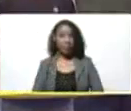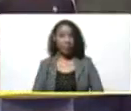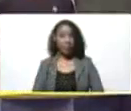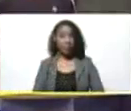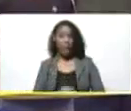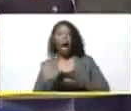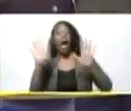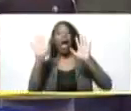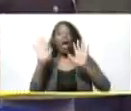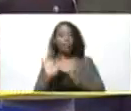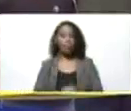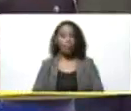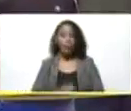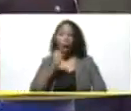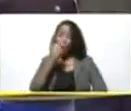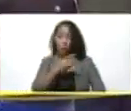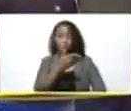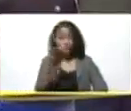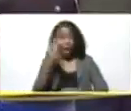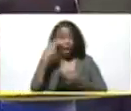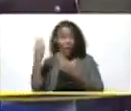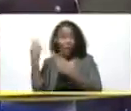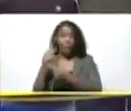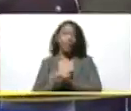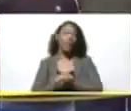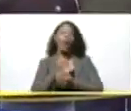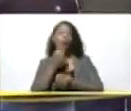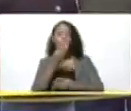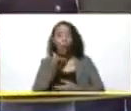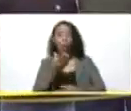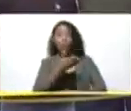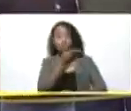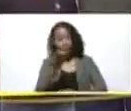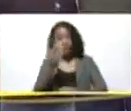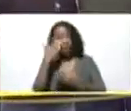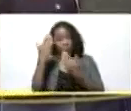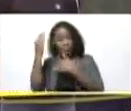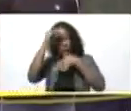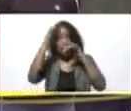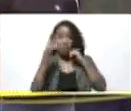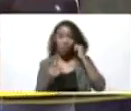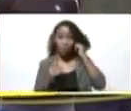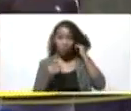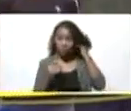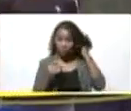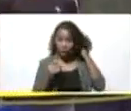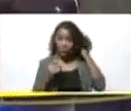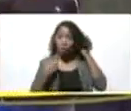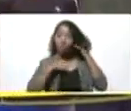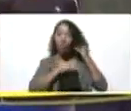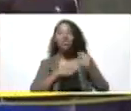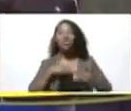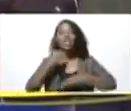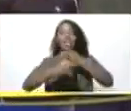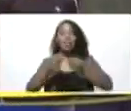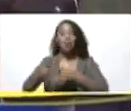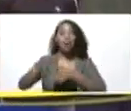Ah, bueno, para que ustedes vean, bueno, fíjense ustedes. Tomamos el camino de la lucha